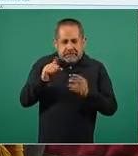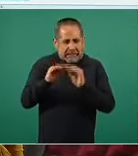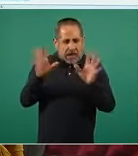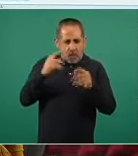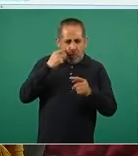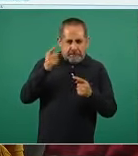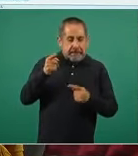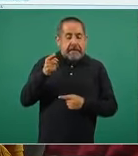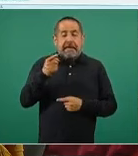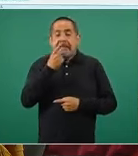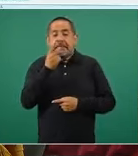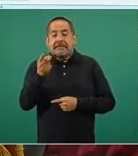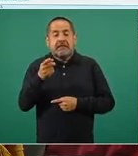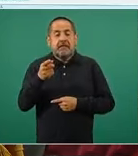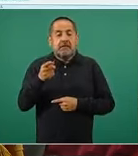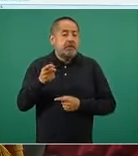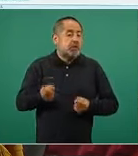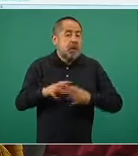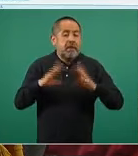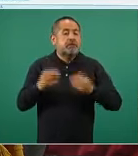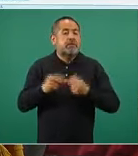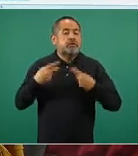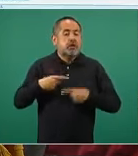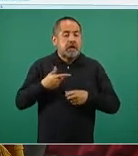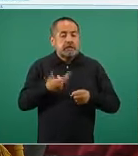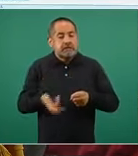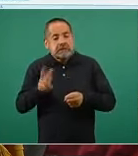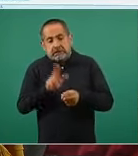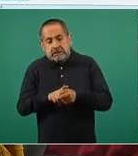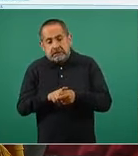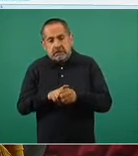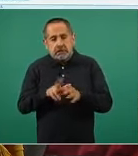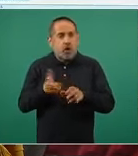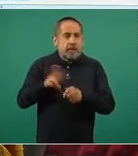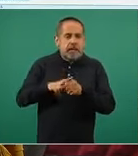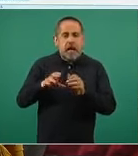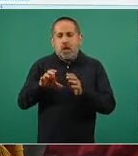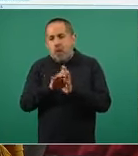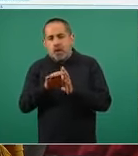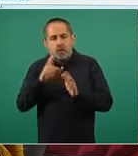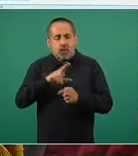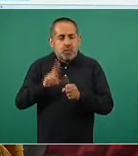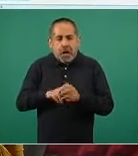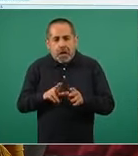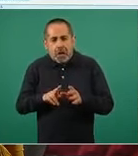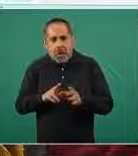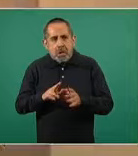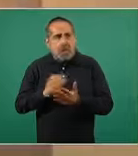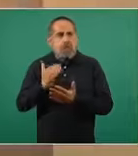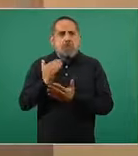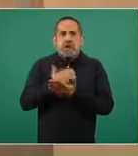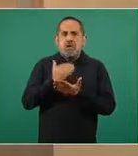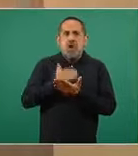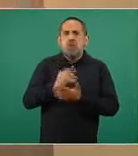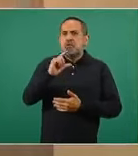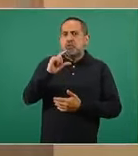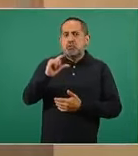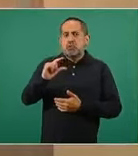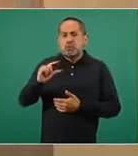claro que el total de personas hospitalizadas también ha descendido abruptamente. Ustedes ya han mencionado a lo largo durante